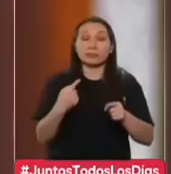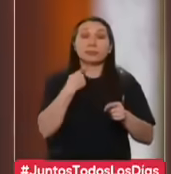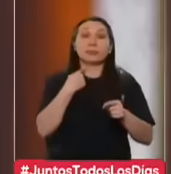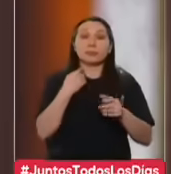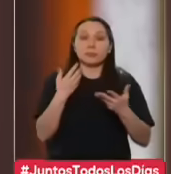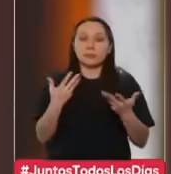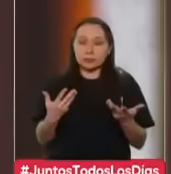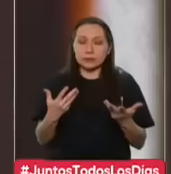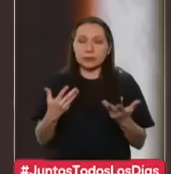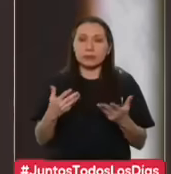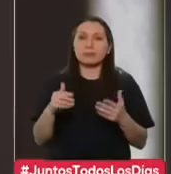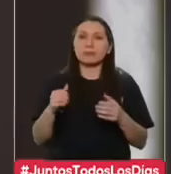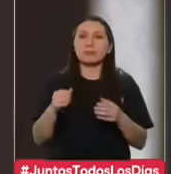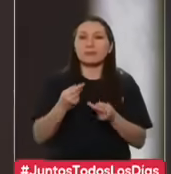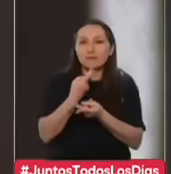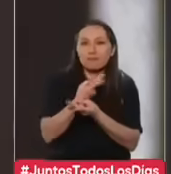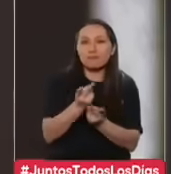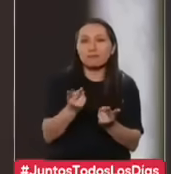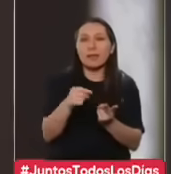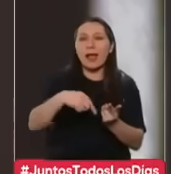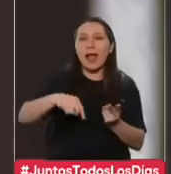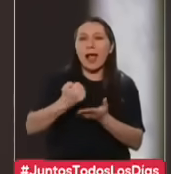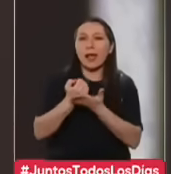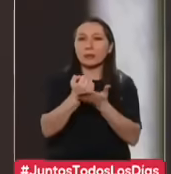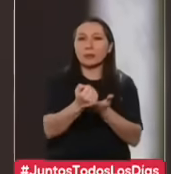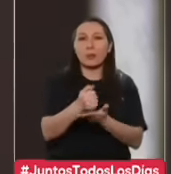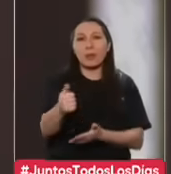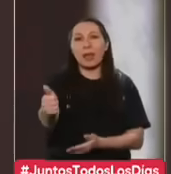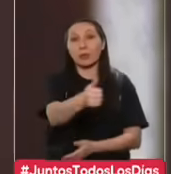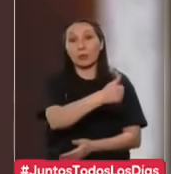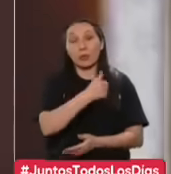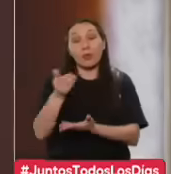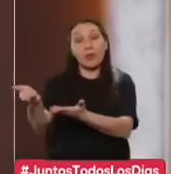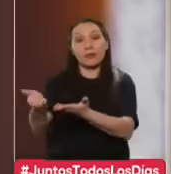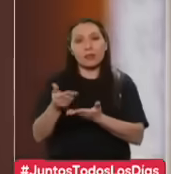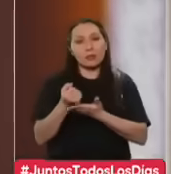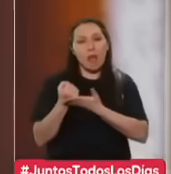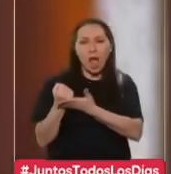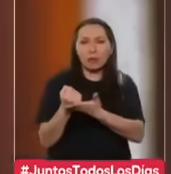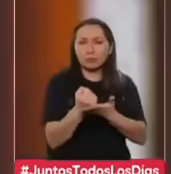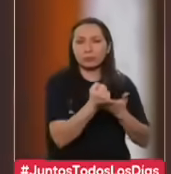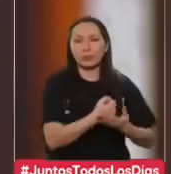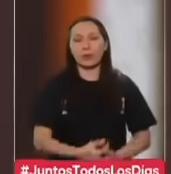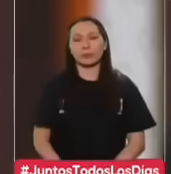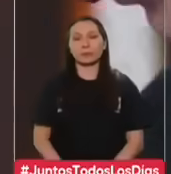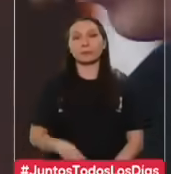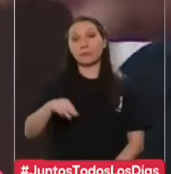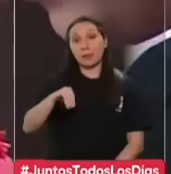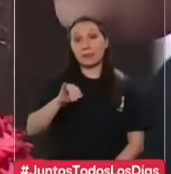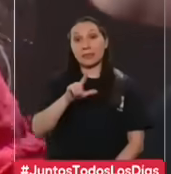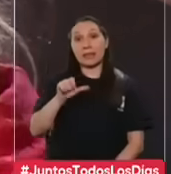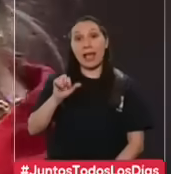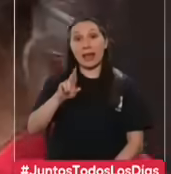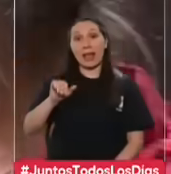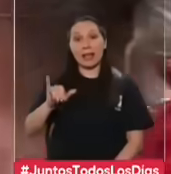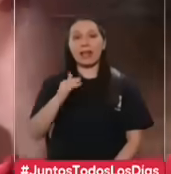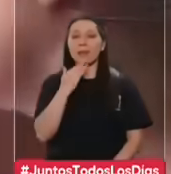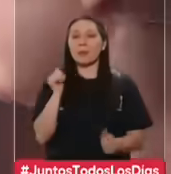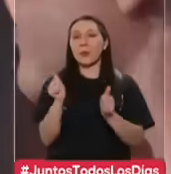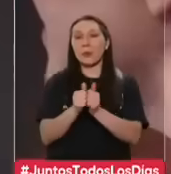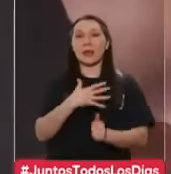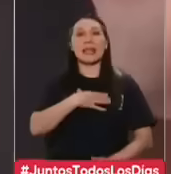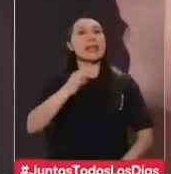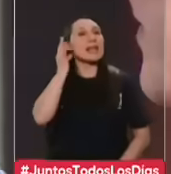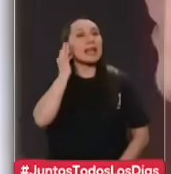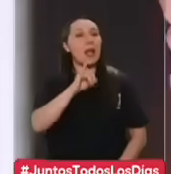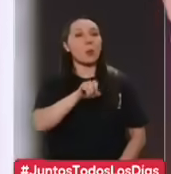que esta es una obra de todos. Yo los invito a que colaboremos. Millaray también vino con su hija